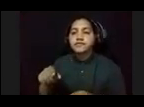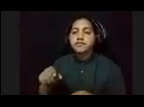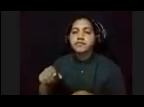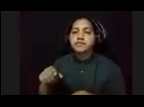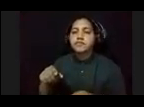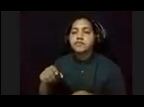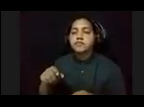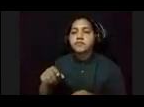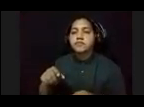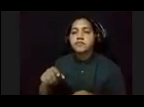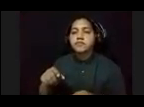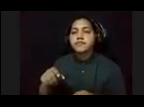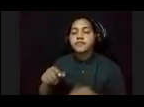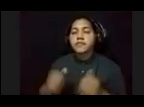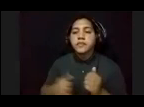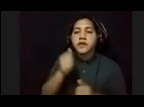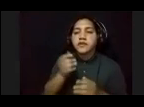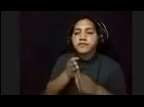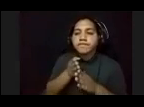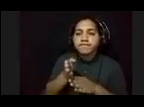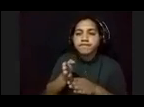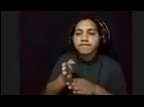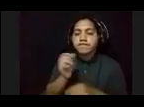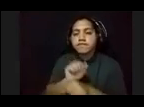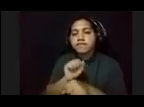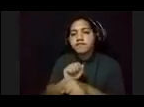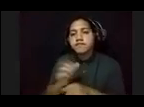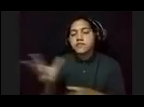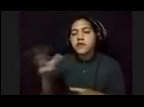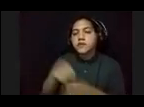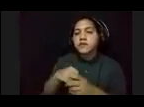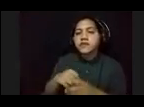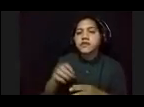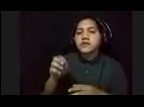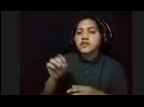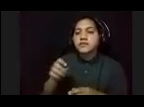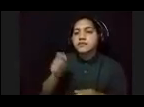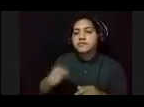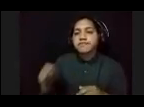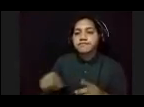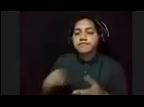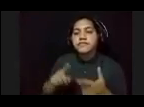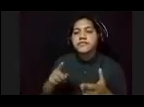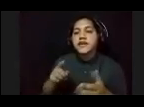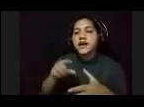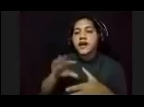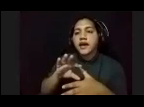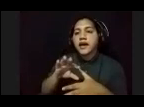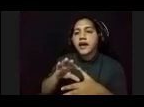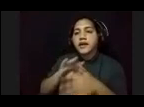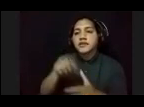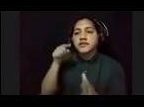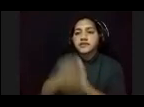el desempeño del trabajo, incorporando al tablajero, al carnicero y al matarife. Por otro